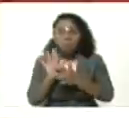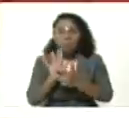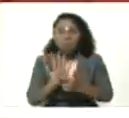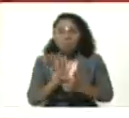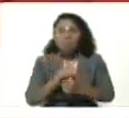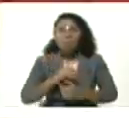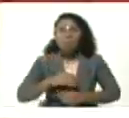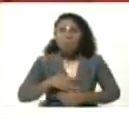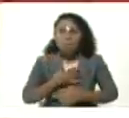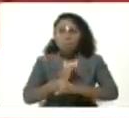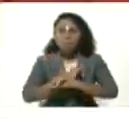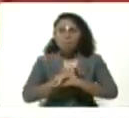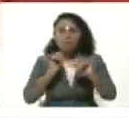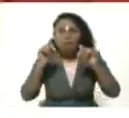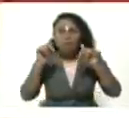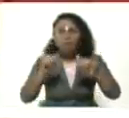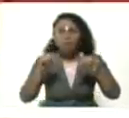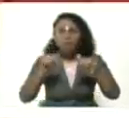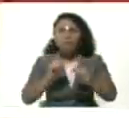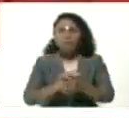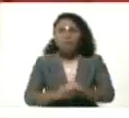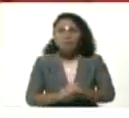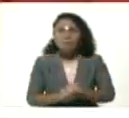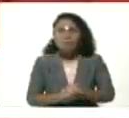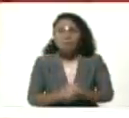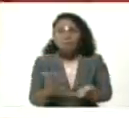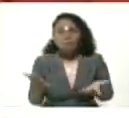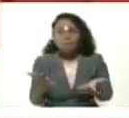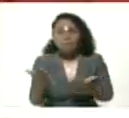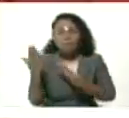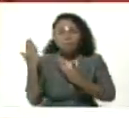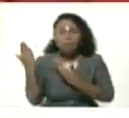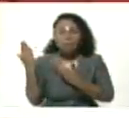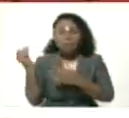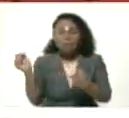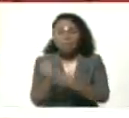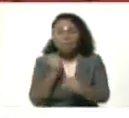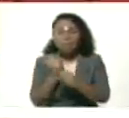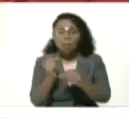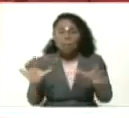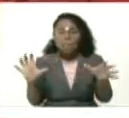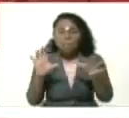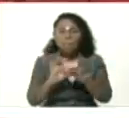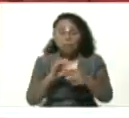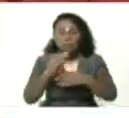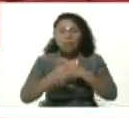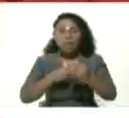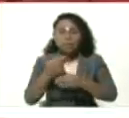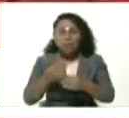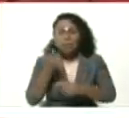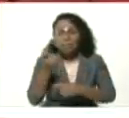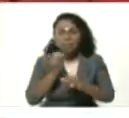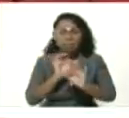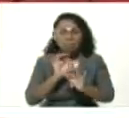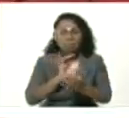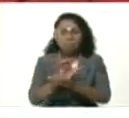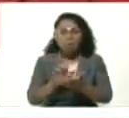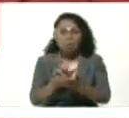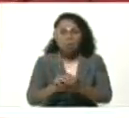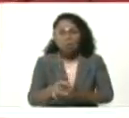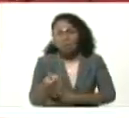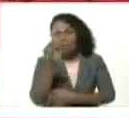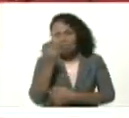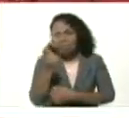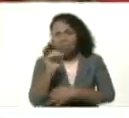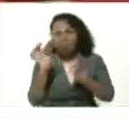podemos concluir hoy que ese trabajo de alianza se hizo sin ningún tipo de problema. Ningún